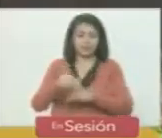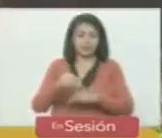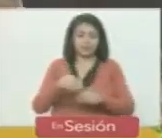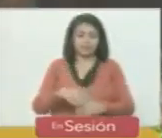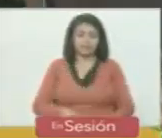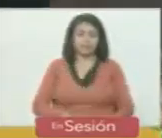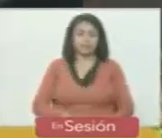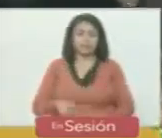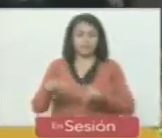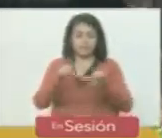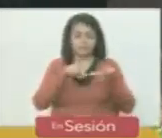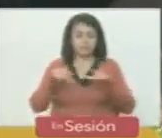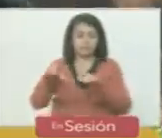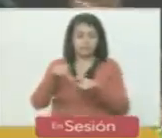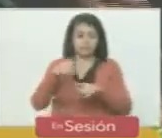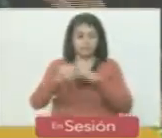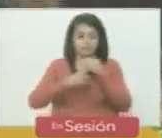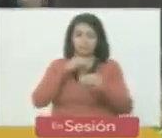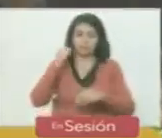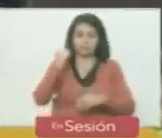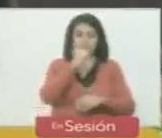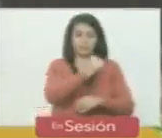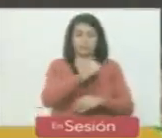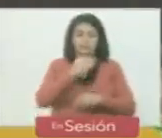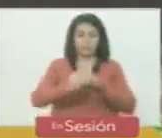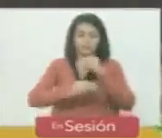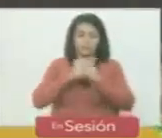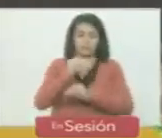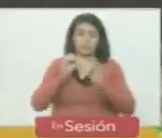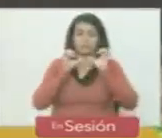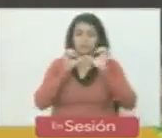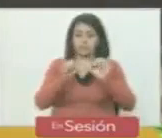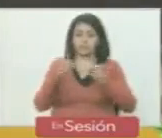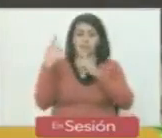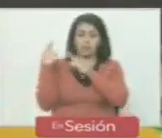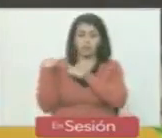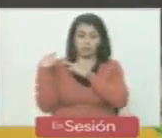averiguan esos asesinatos y se establezcan